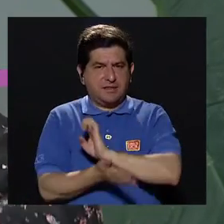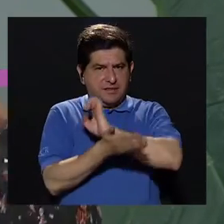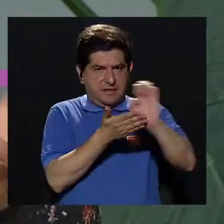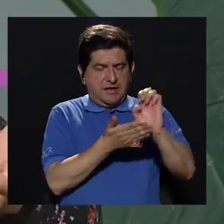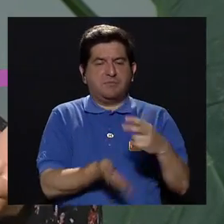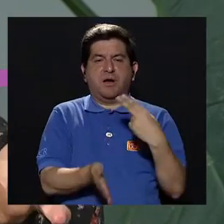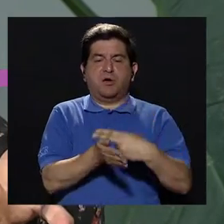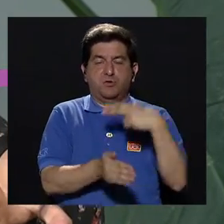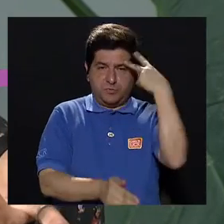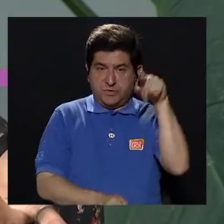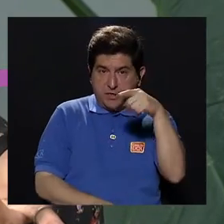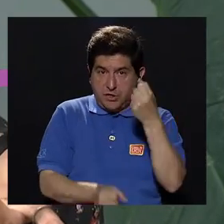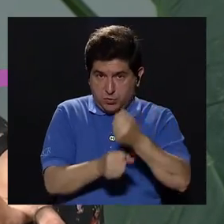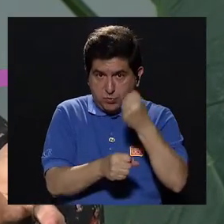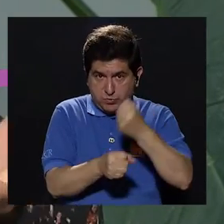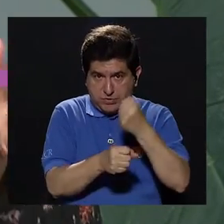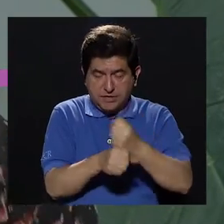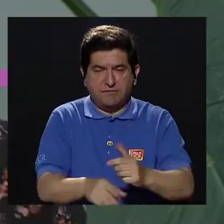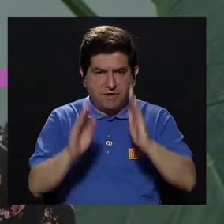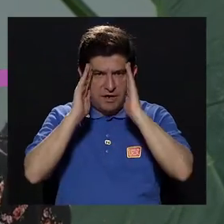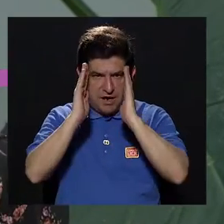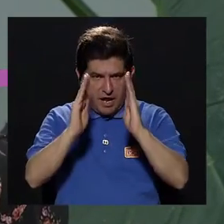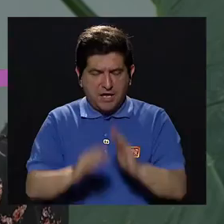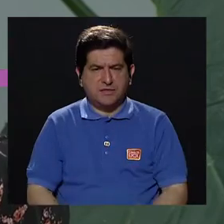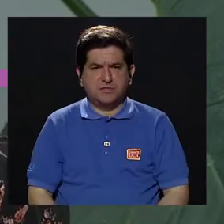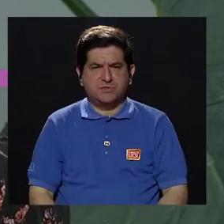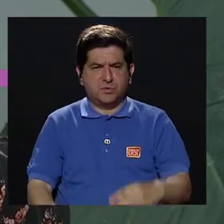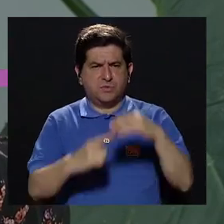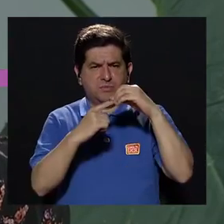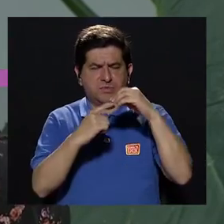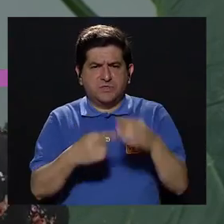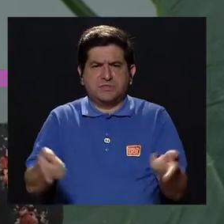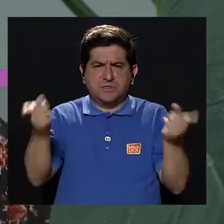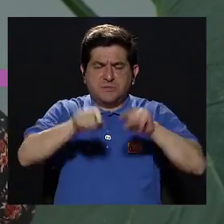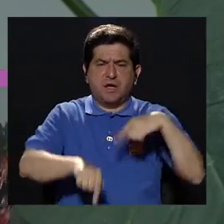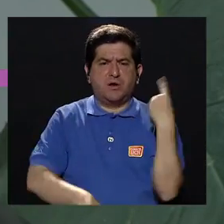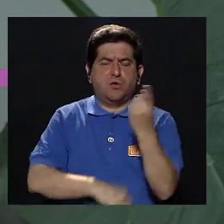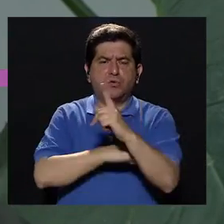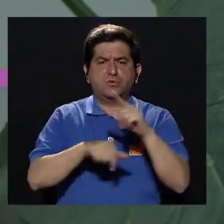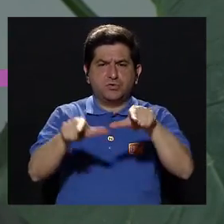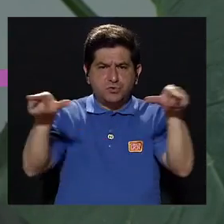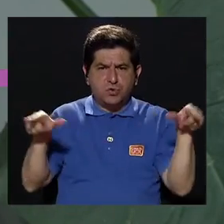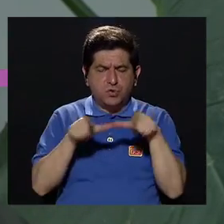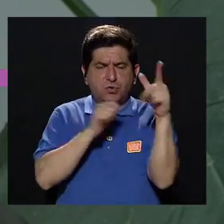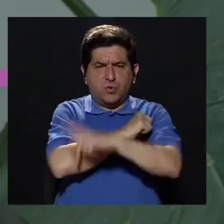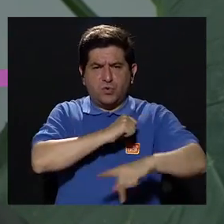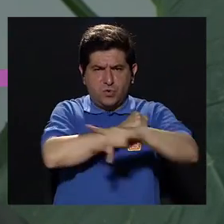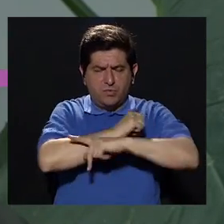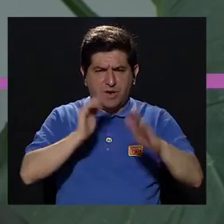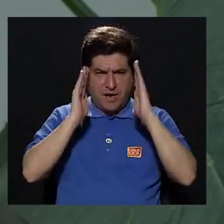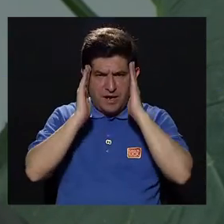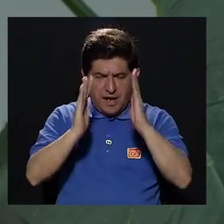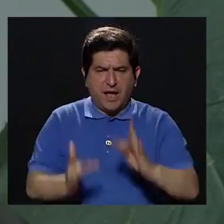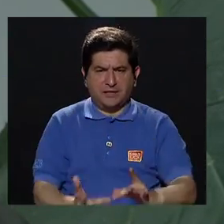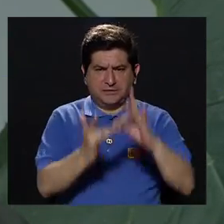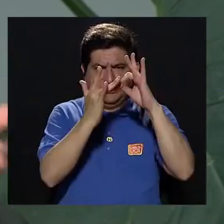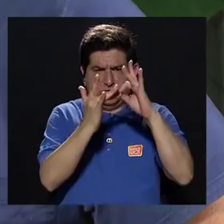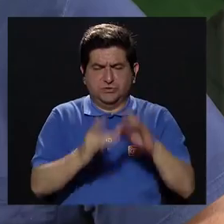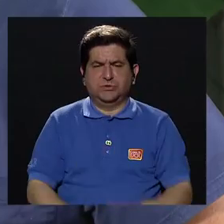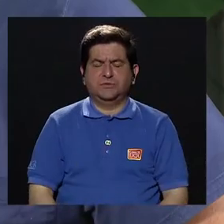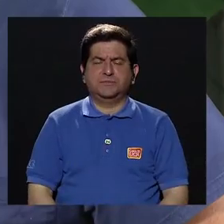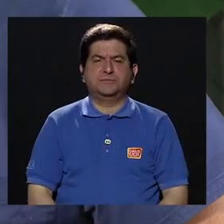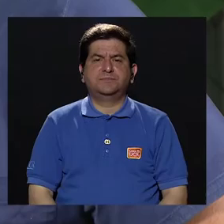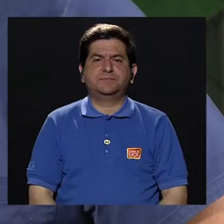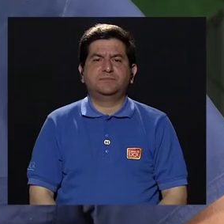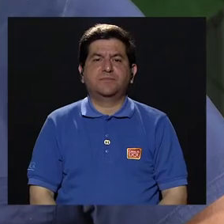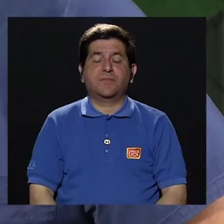en el Hospital México, que es donde usted labora, ¿es ahí donde se atienden más casos o es ahí el único lugar en el país donde se le da como la parte especializada? ¿O